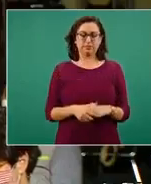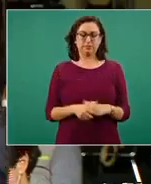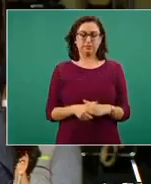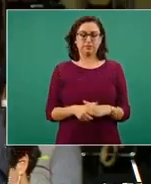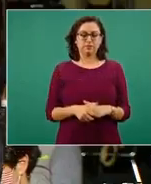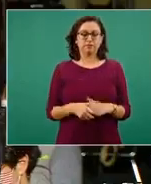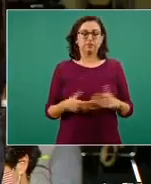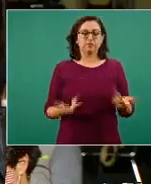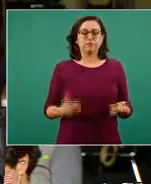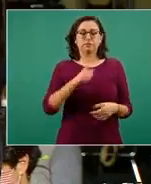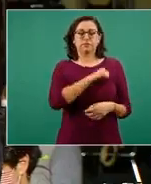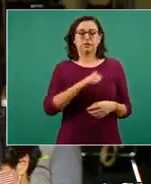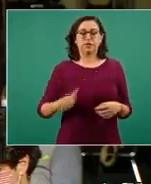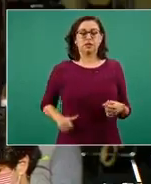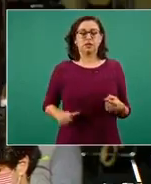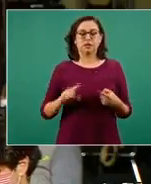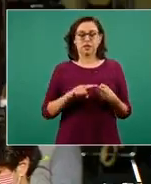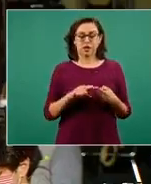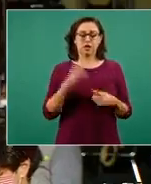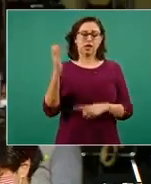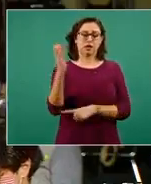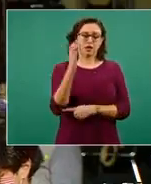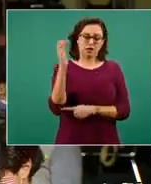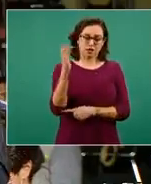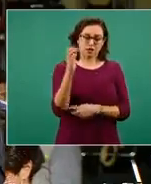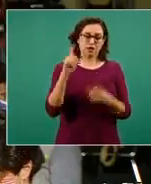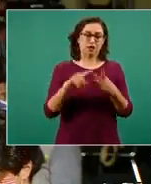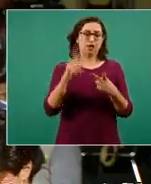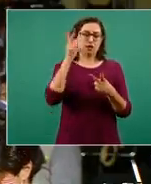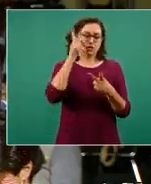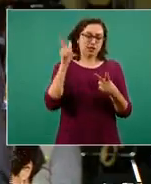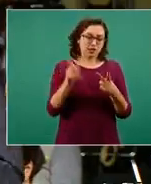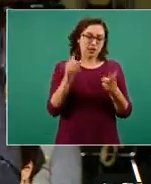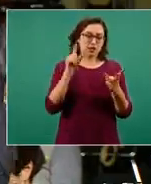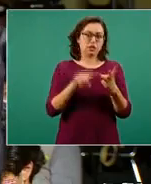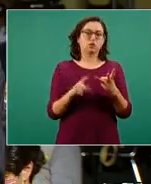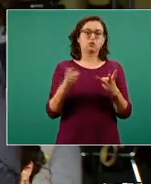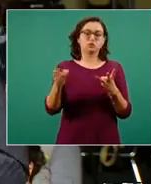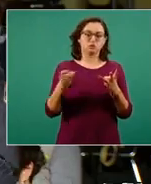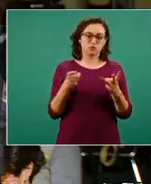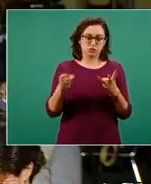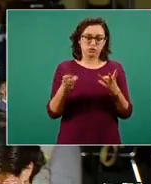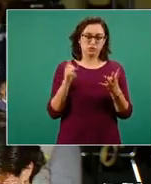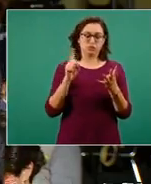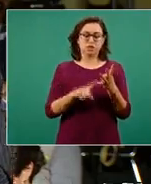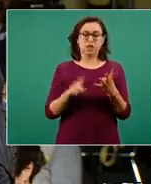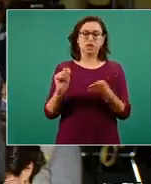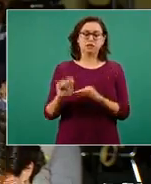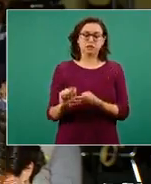visitando las alcaldías Magdalena Contreras, Miguel Hidalgo, Xochimilco, Tláhuac,